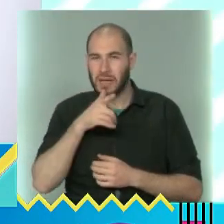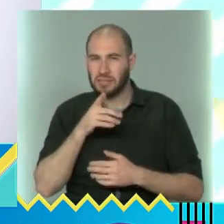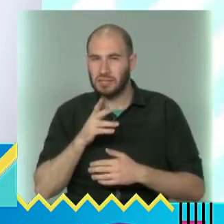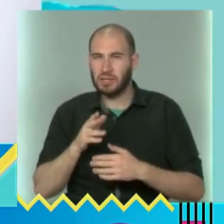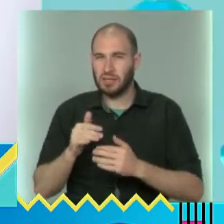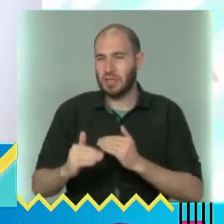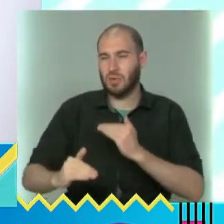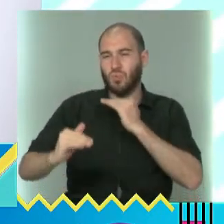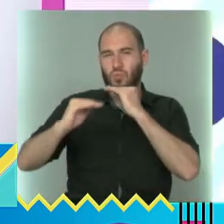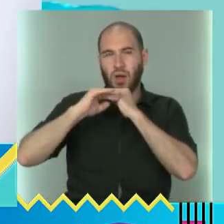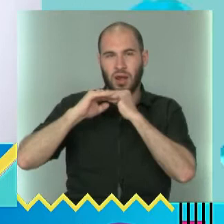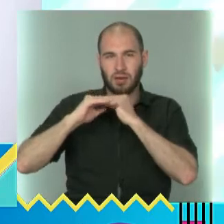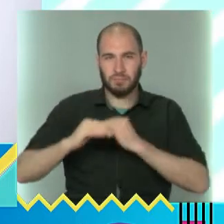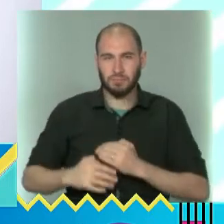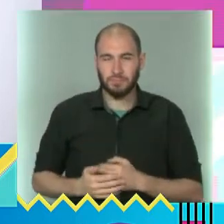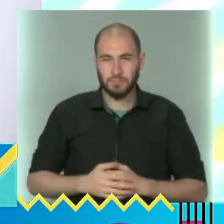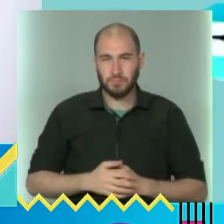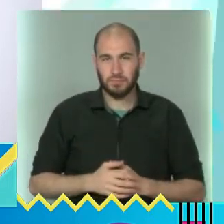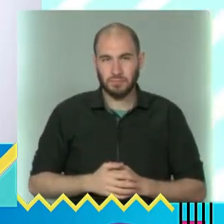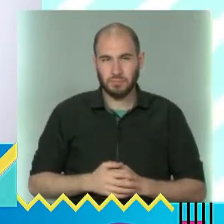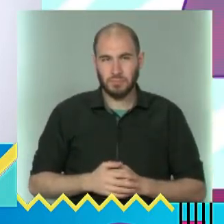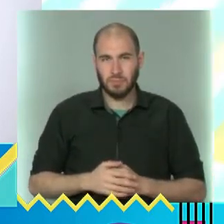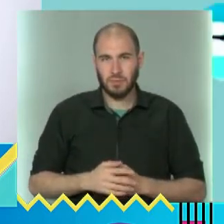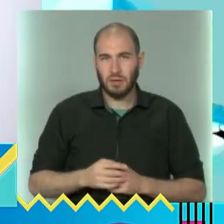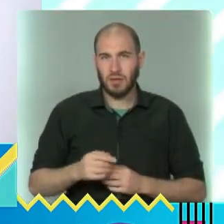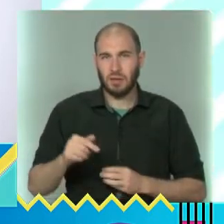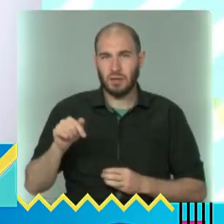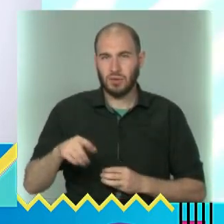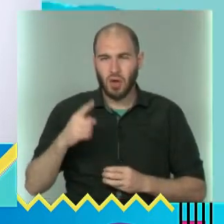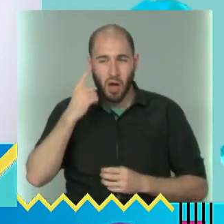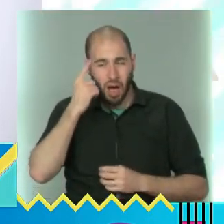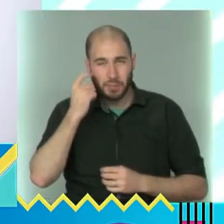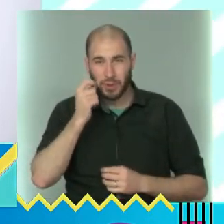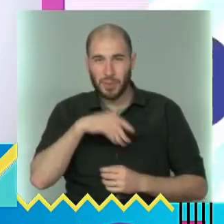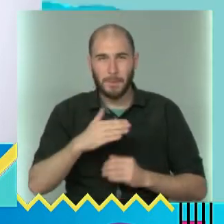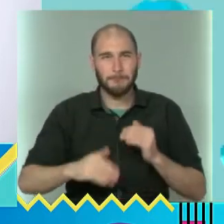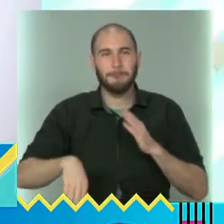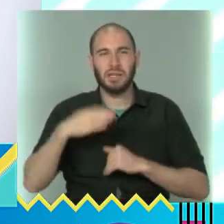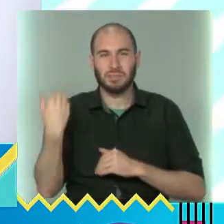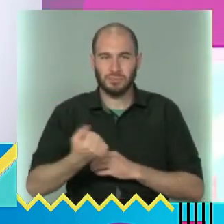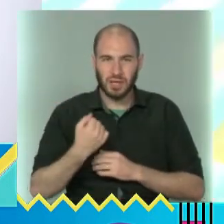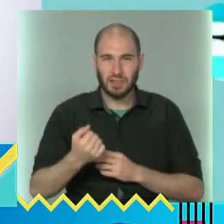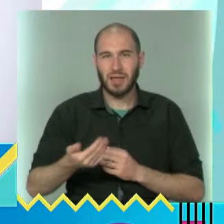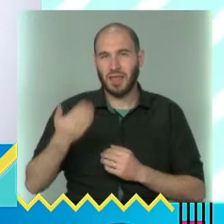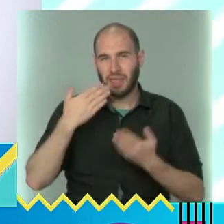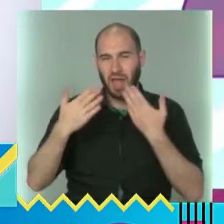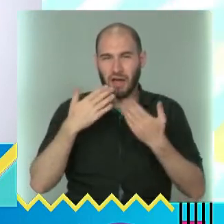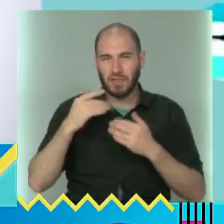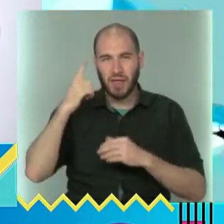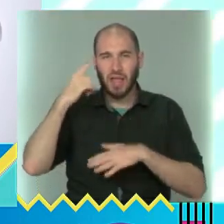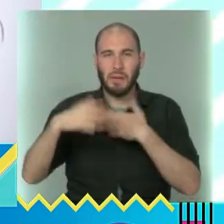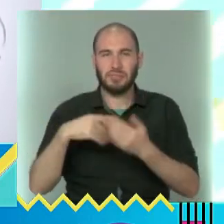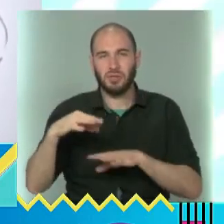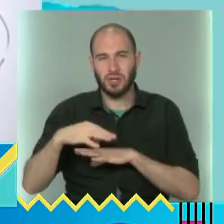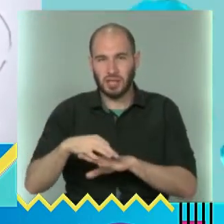de simetría, ¿sí? Es decir, yo soy a la altura del otro y tengo que aprender como habilidad más importante, que recién hablaban de la formación de un